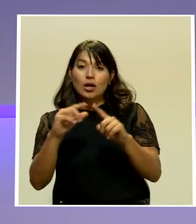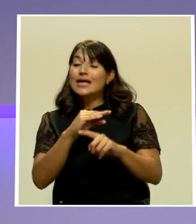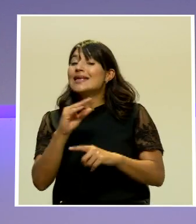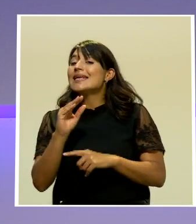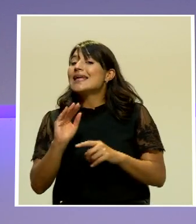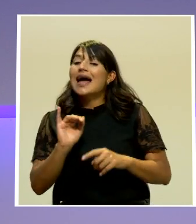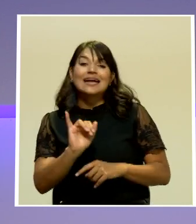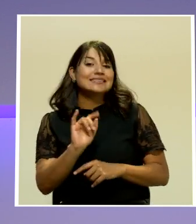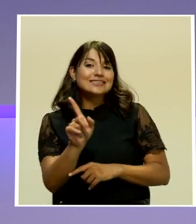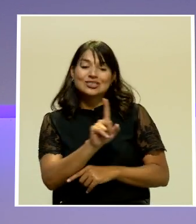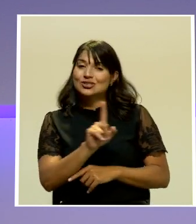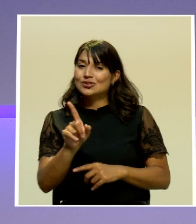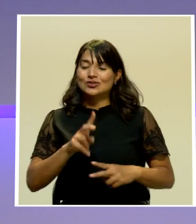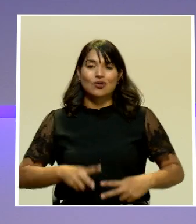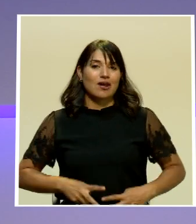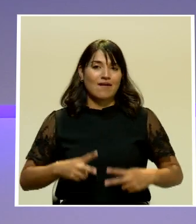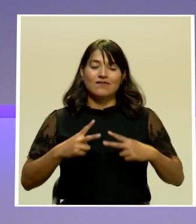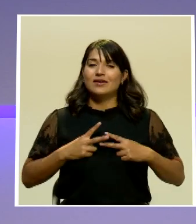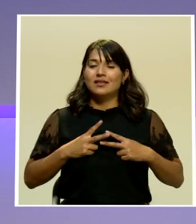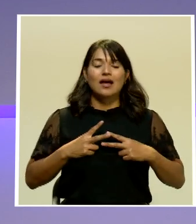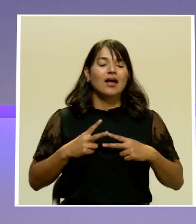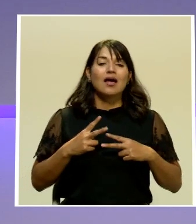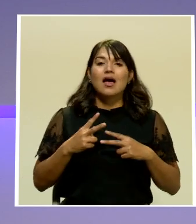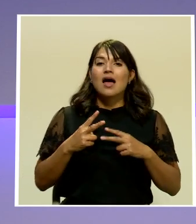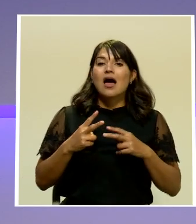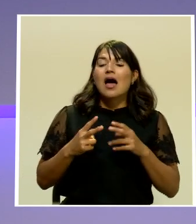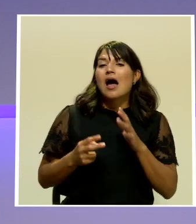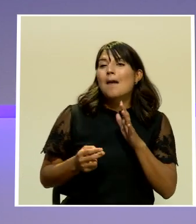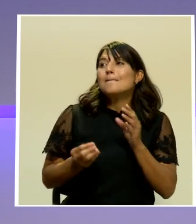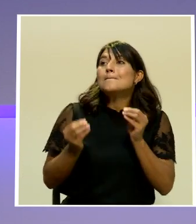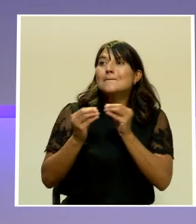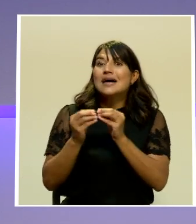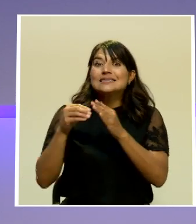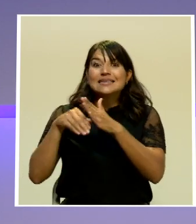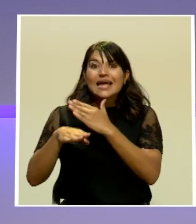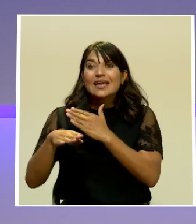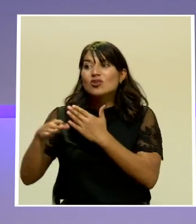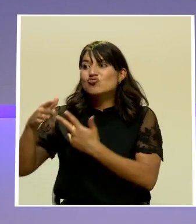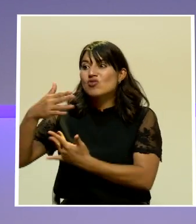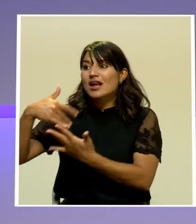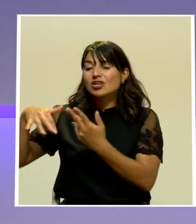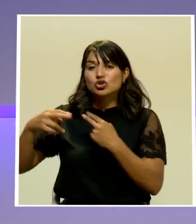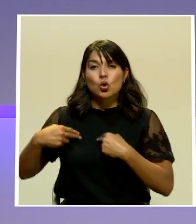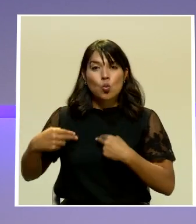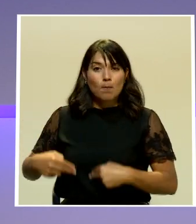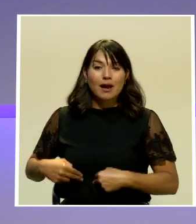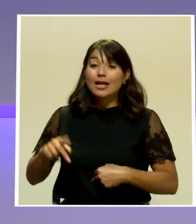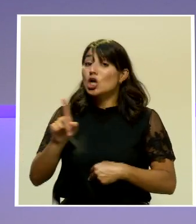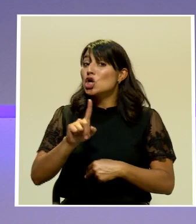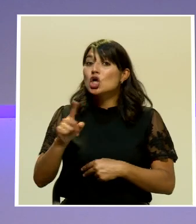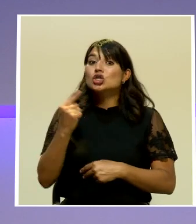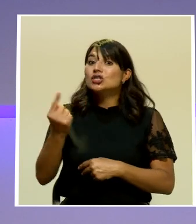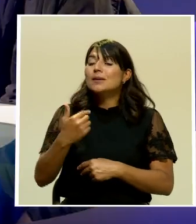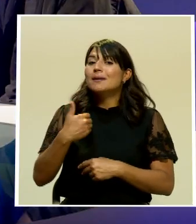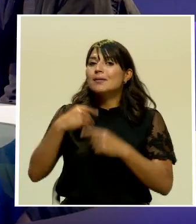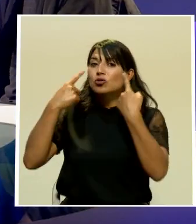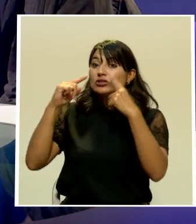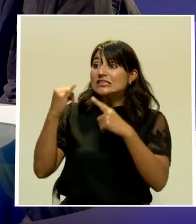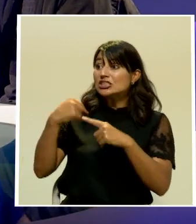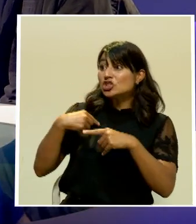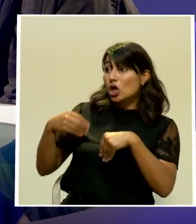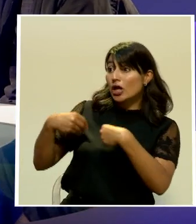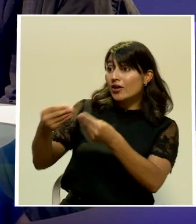así. Hay cosas, digamos, más en las relaciones humanas que no solo depende todo el tiempo del resultado, porque no es yo te doy y vos me